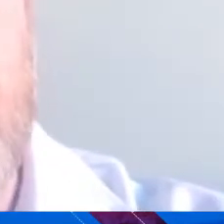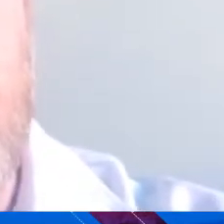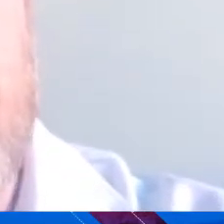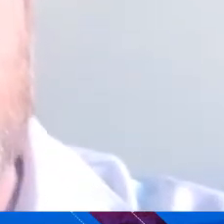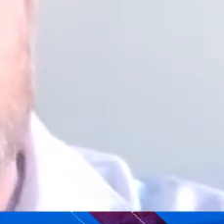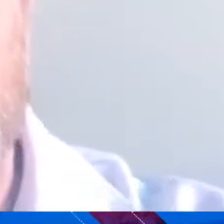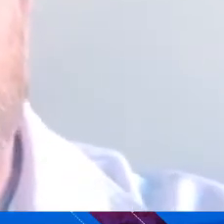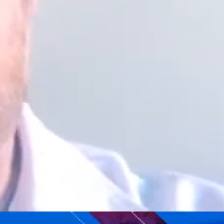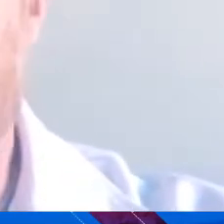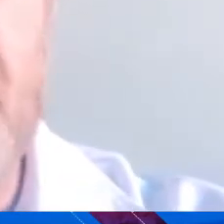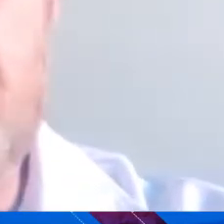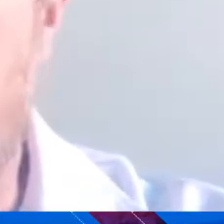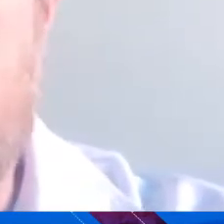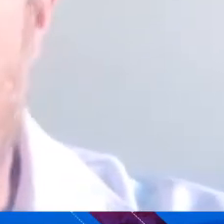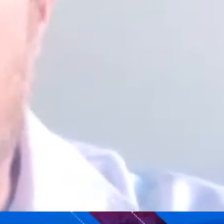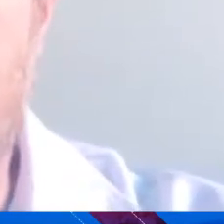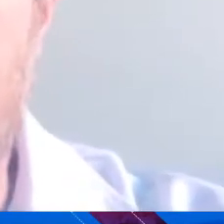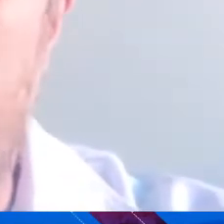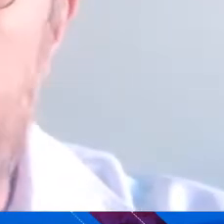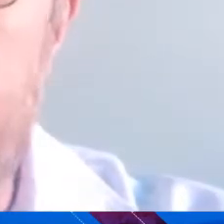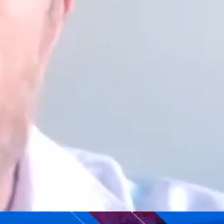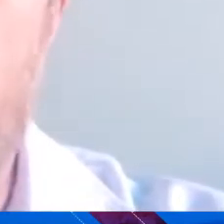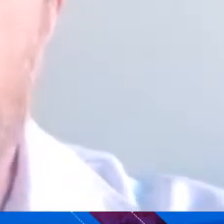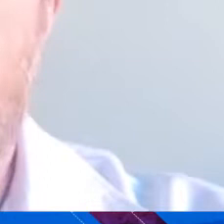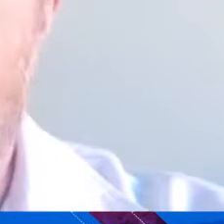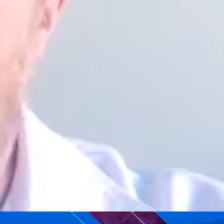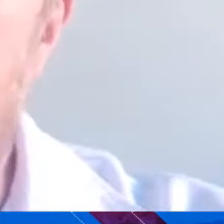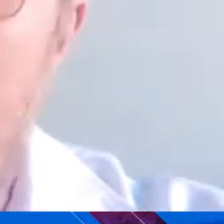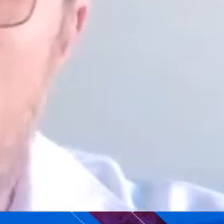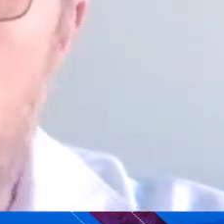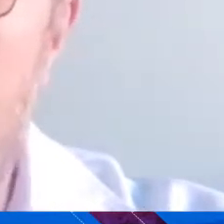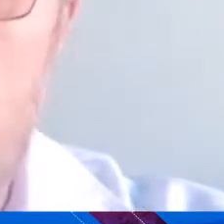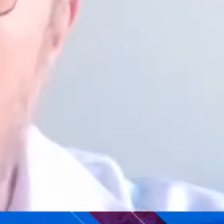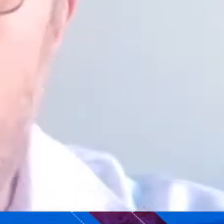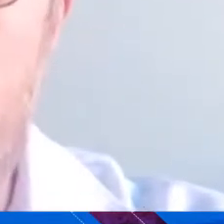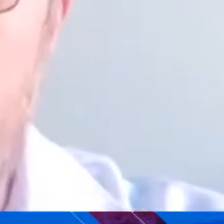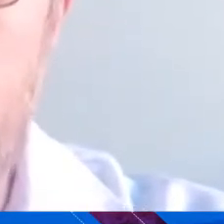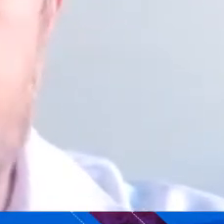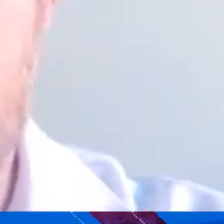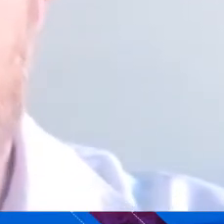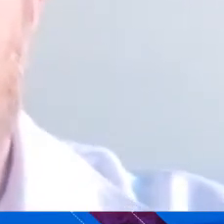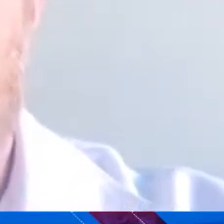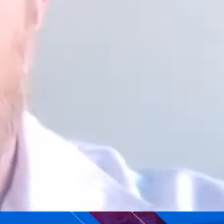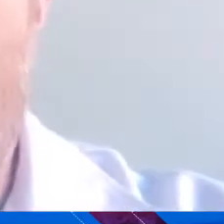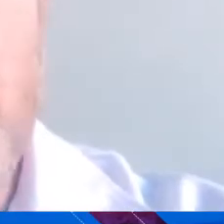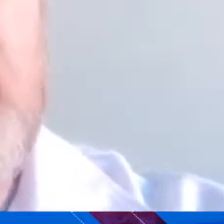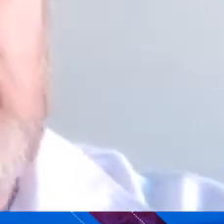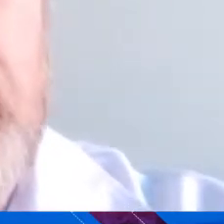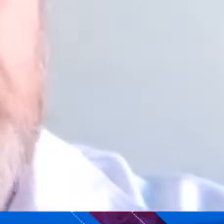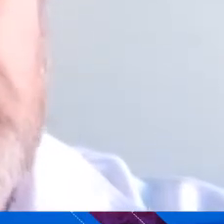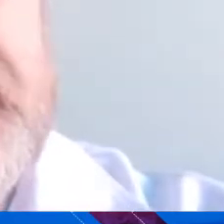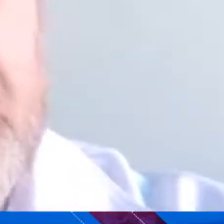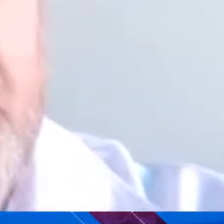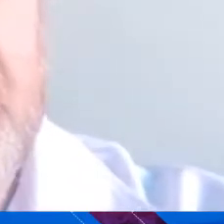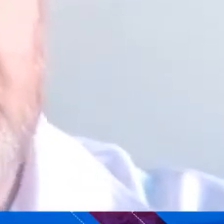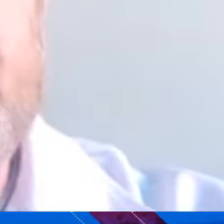dejar pasar esto. Las imágenes son demasiado contundentes. Las alimañas, porque no son solamente ratas, encuentran un